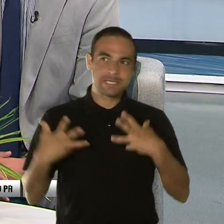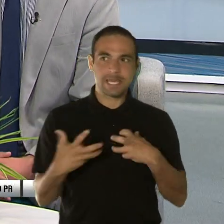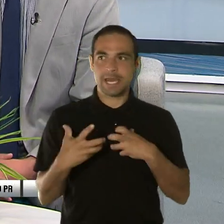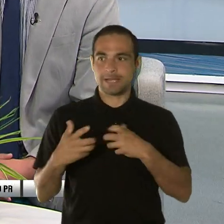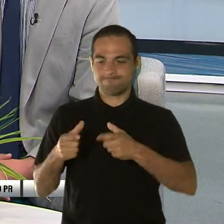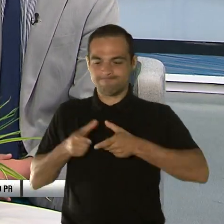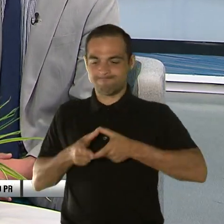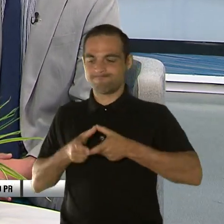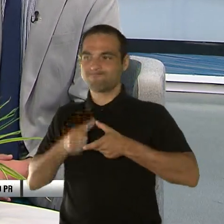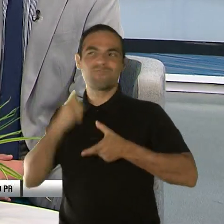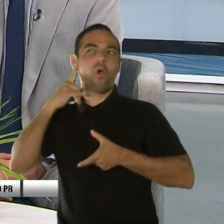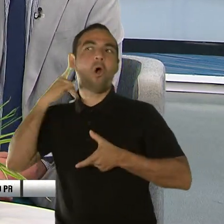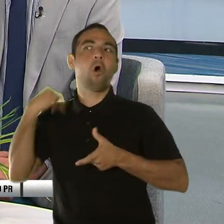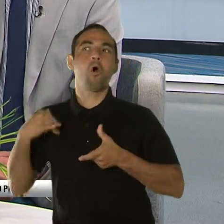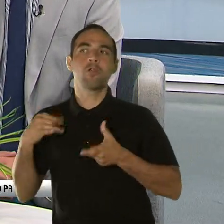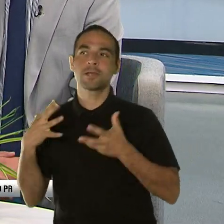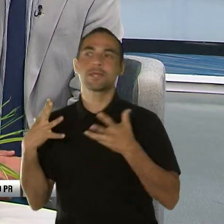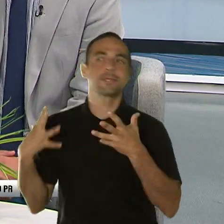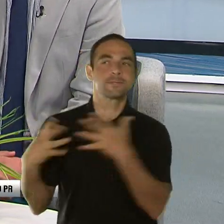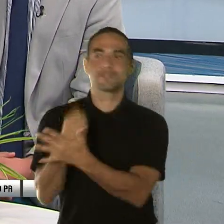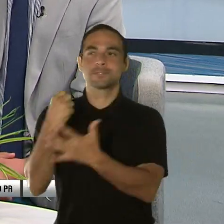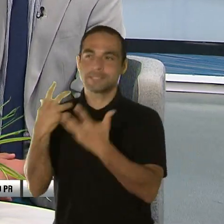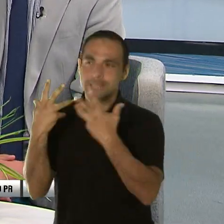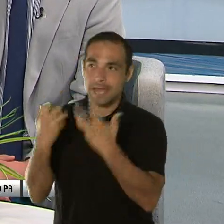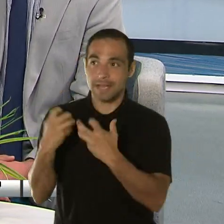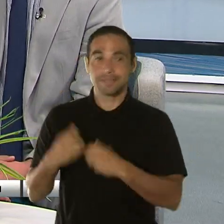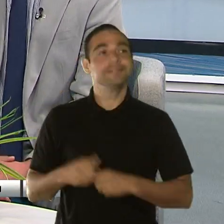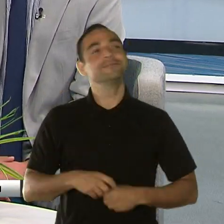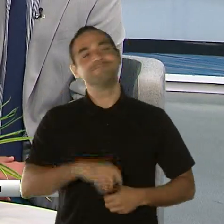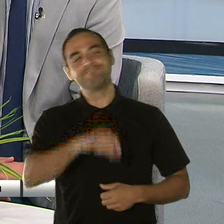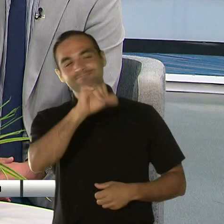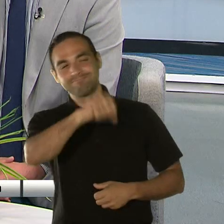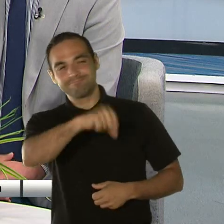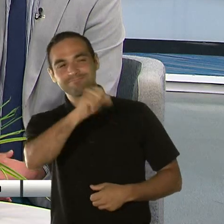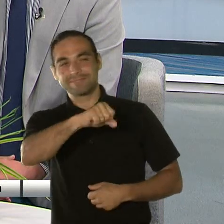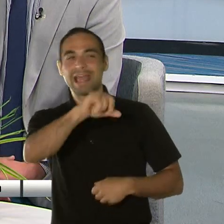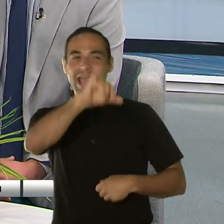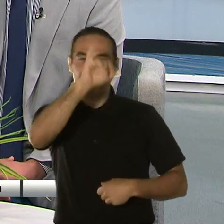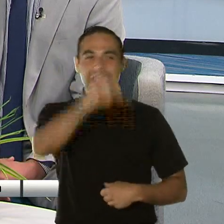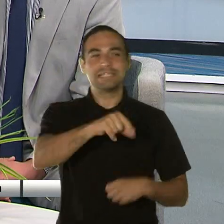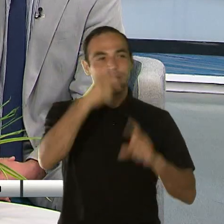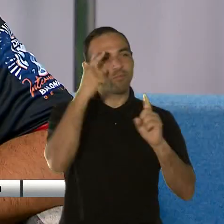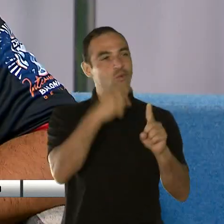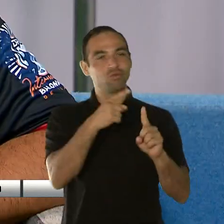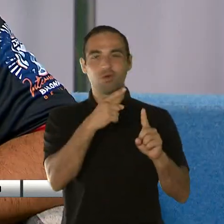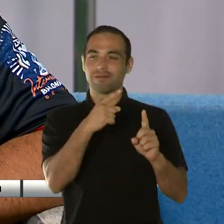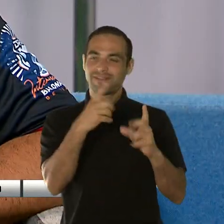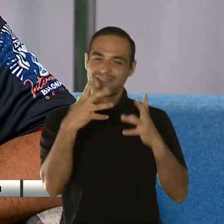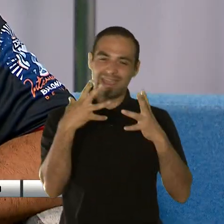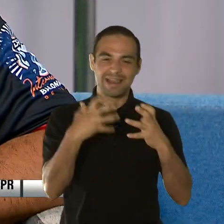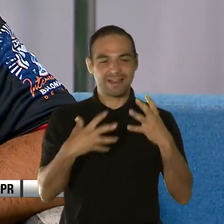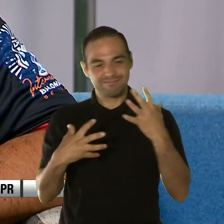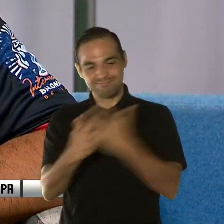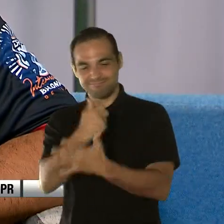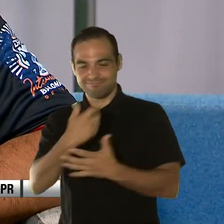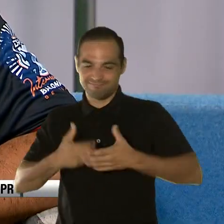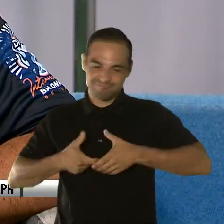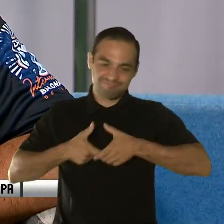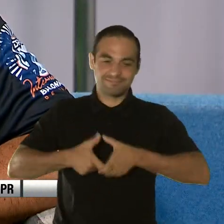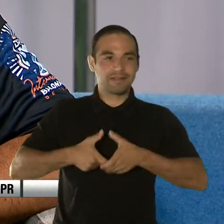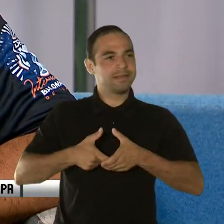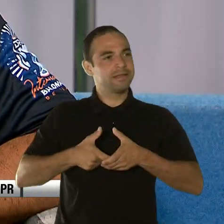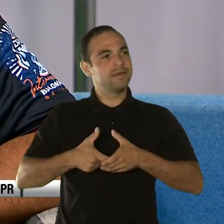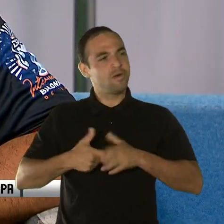oro aquí entiendo que esa es esa es la consignia la de la Consigna entre todos los equipos es estar en el medallero está el demostrar que estamos trabajando